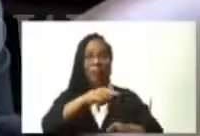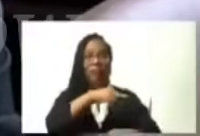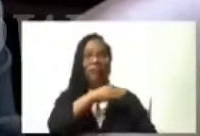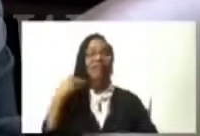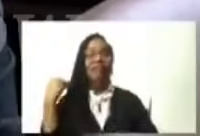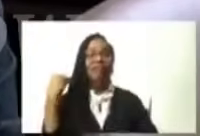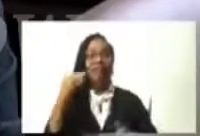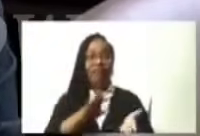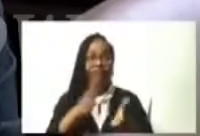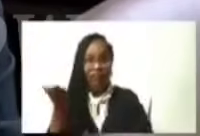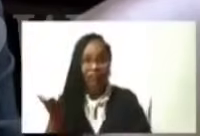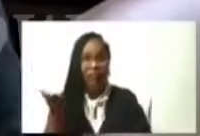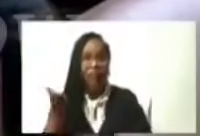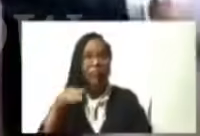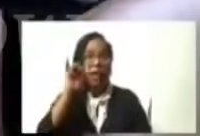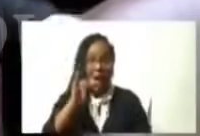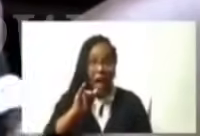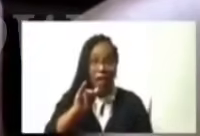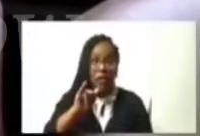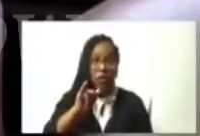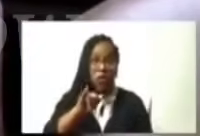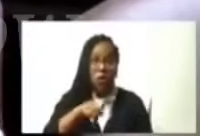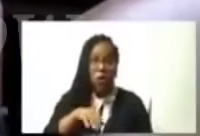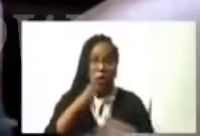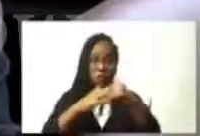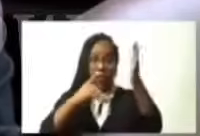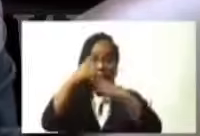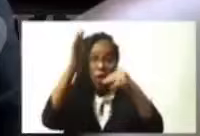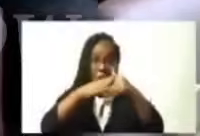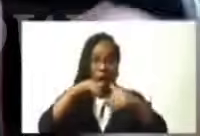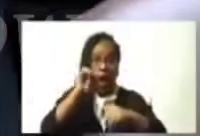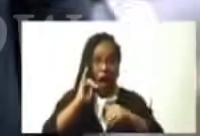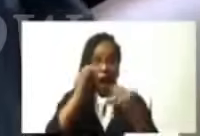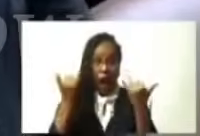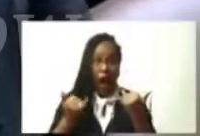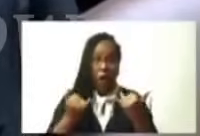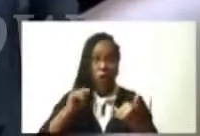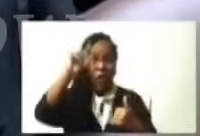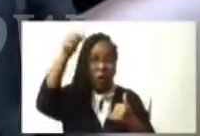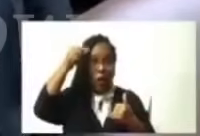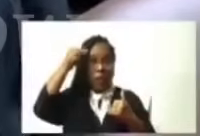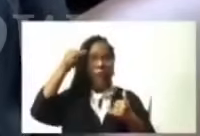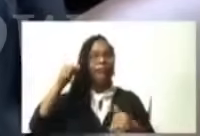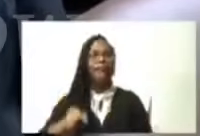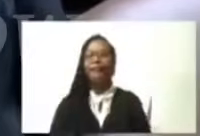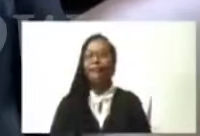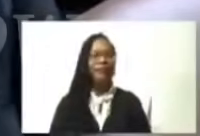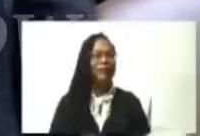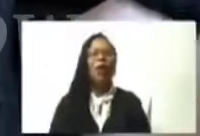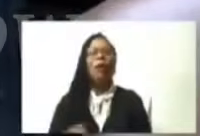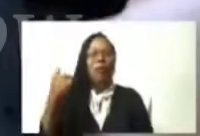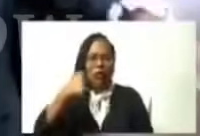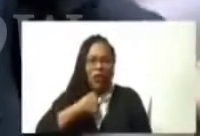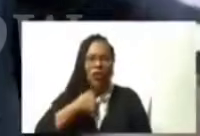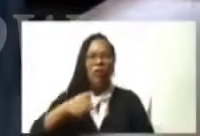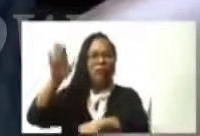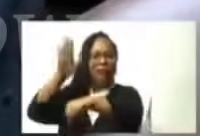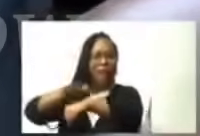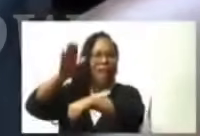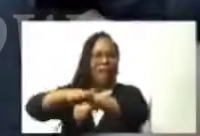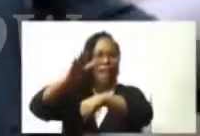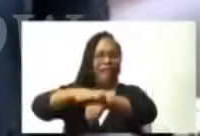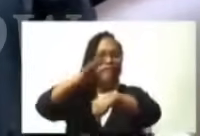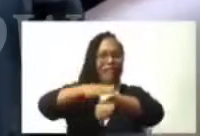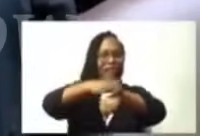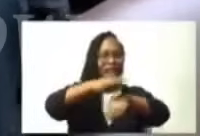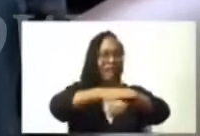quede claro eso. Lo que estoy llamando es a la unidad, lo que estoy llamando es a la responsabilidad, lo que estoy llamando es a